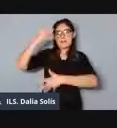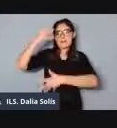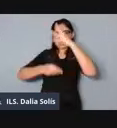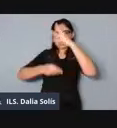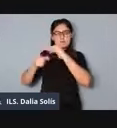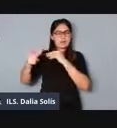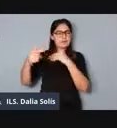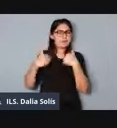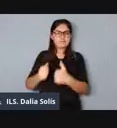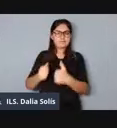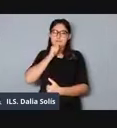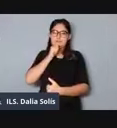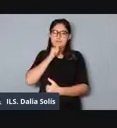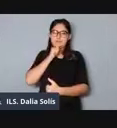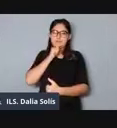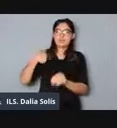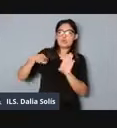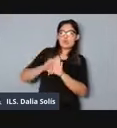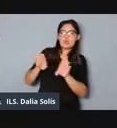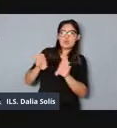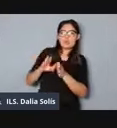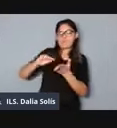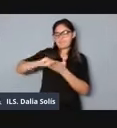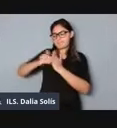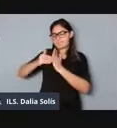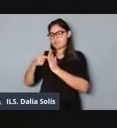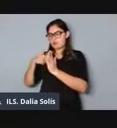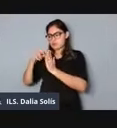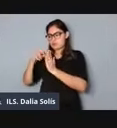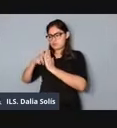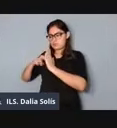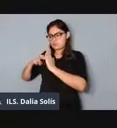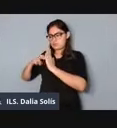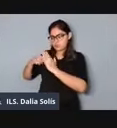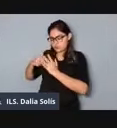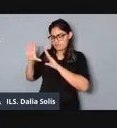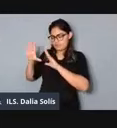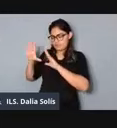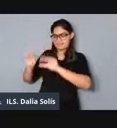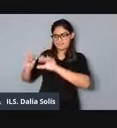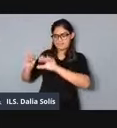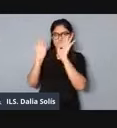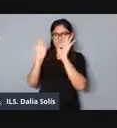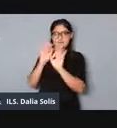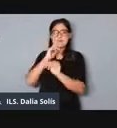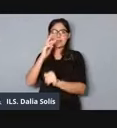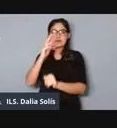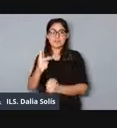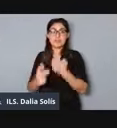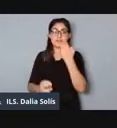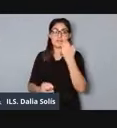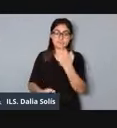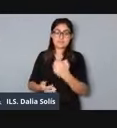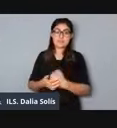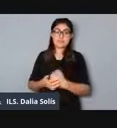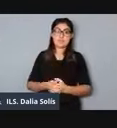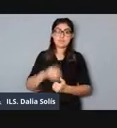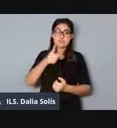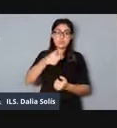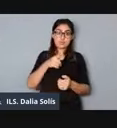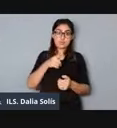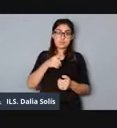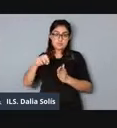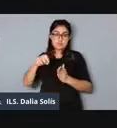enseñanza-aprendizaje. Entonces, justo también debemos aplicarlo en nuestra vida. Donde está el tache, es donde debemos arrancar